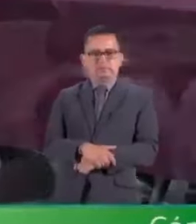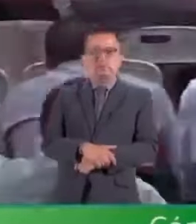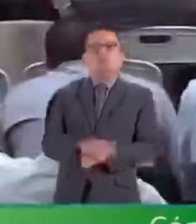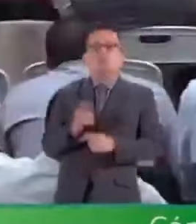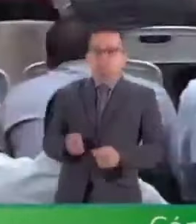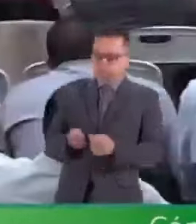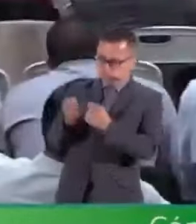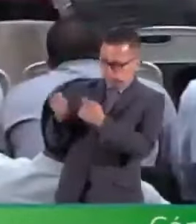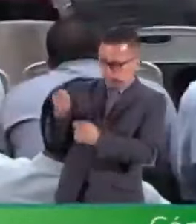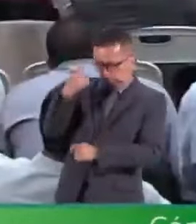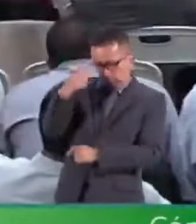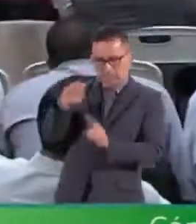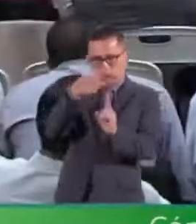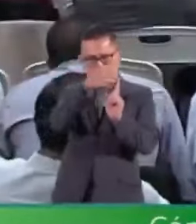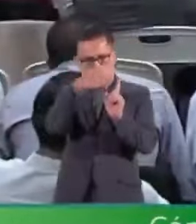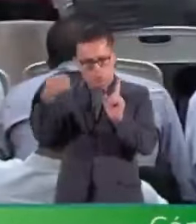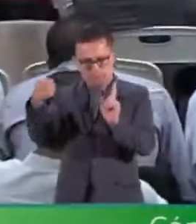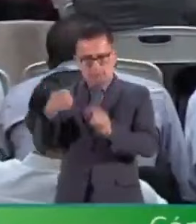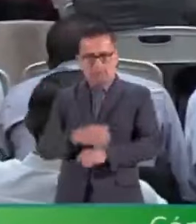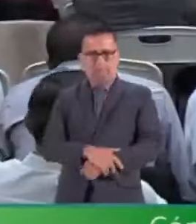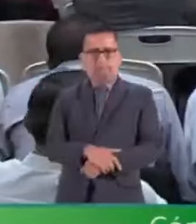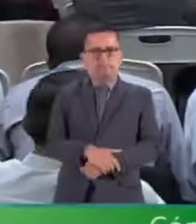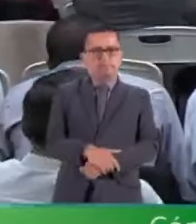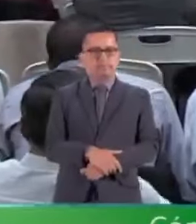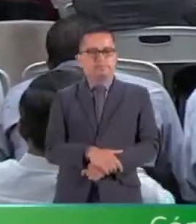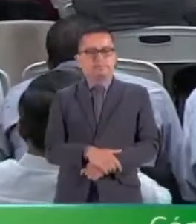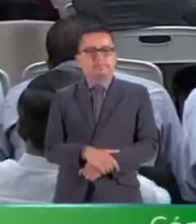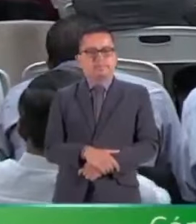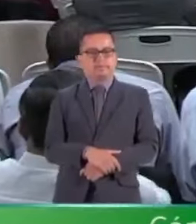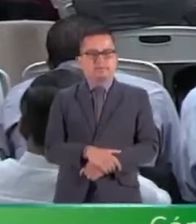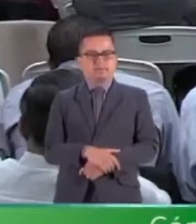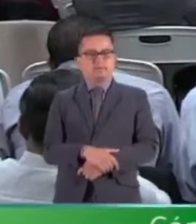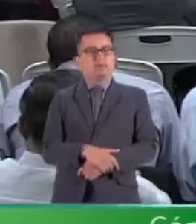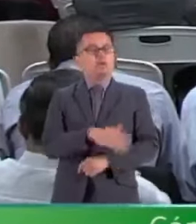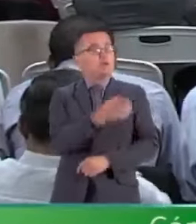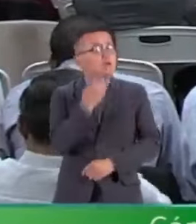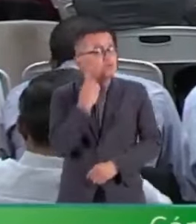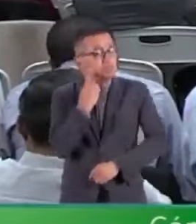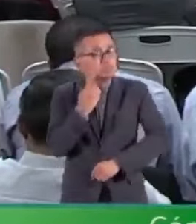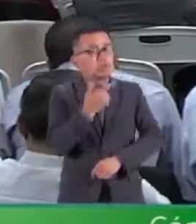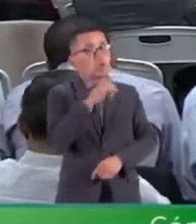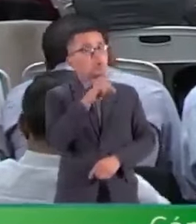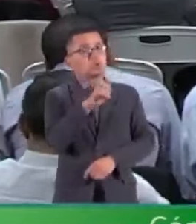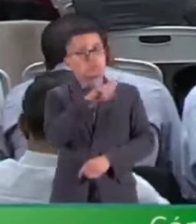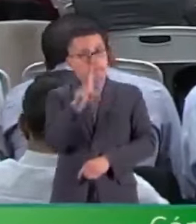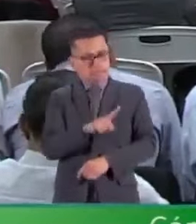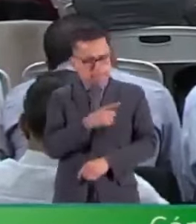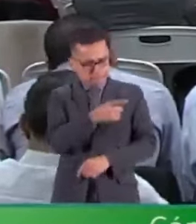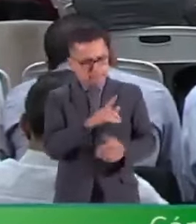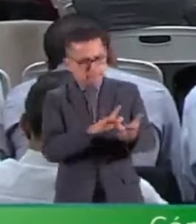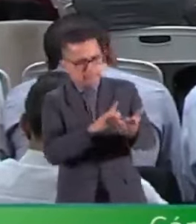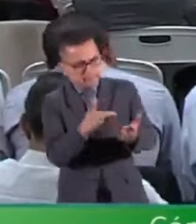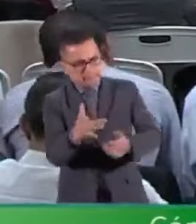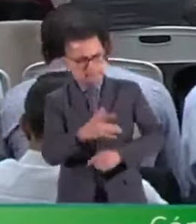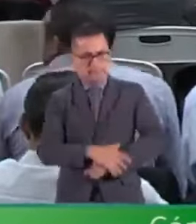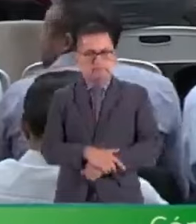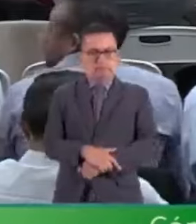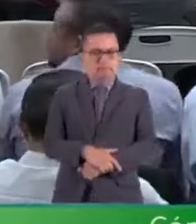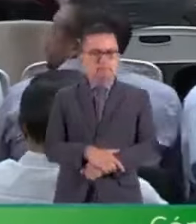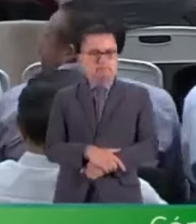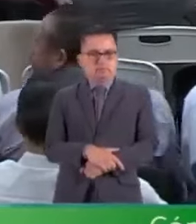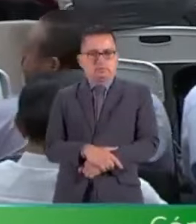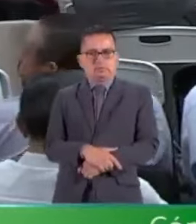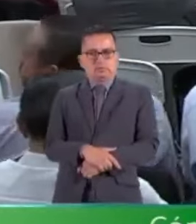orden. Le agradezco mucho, diputado Gutiérrez Luna. Es quien actúa